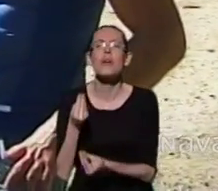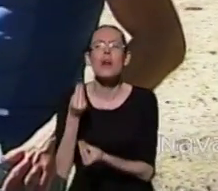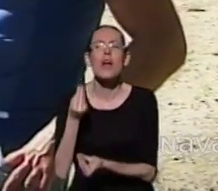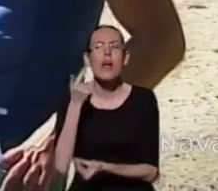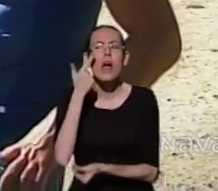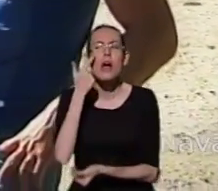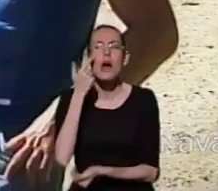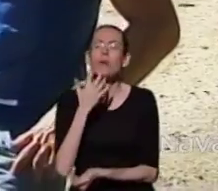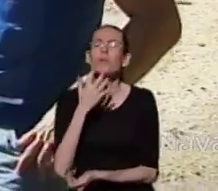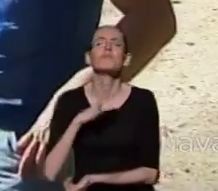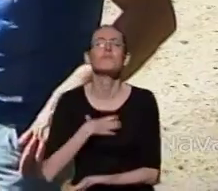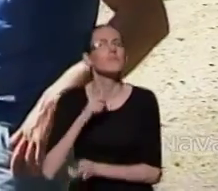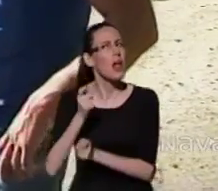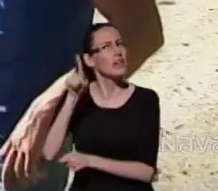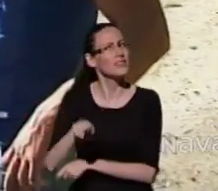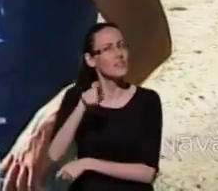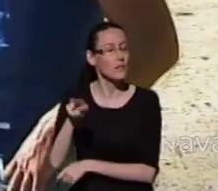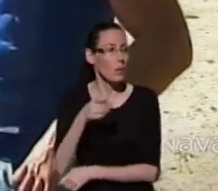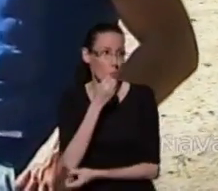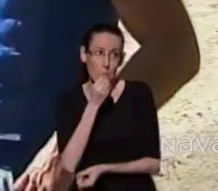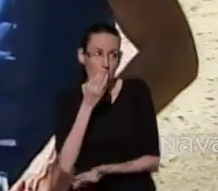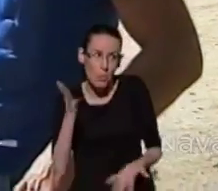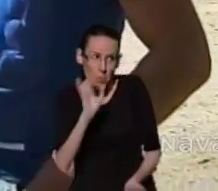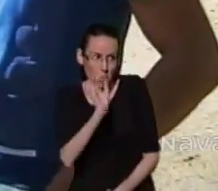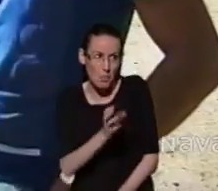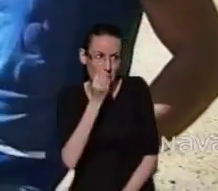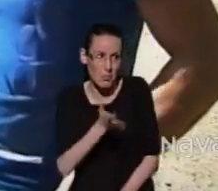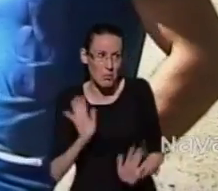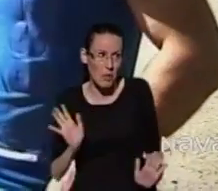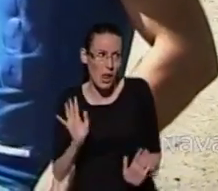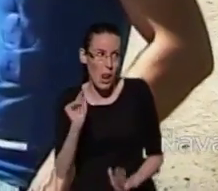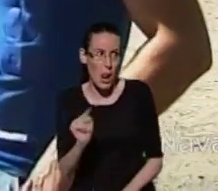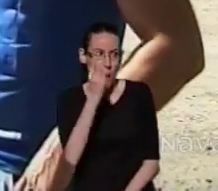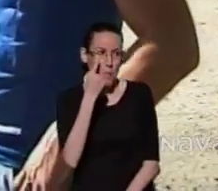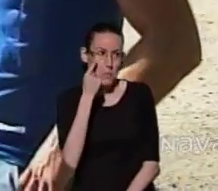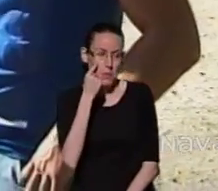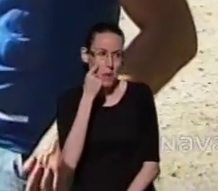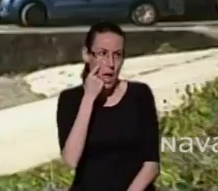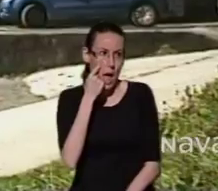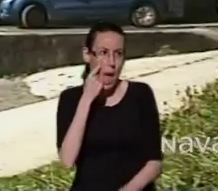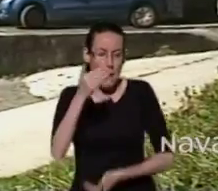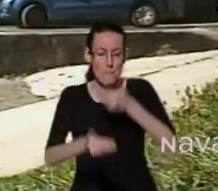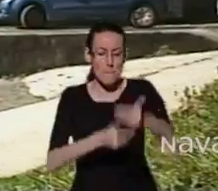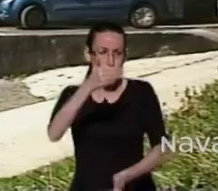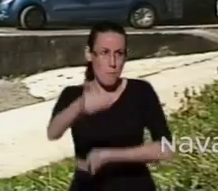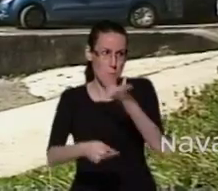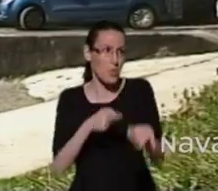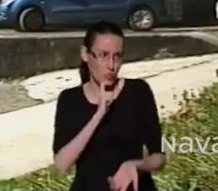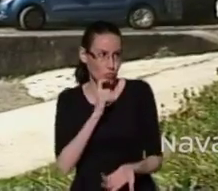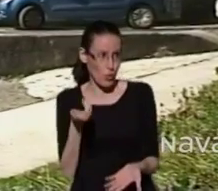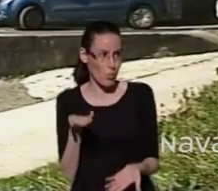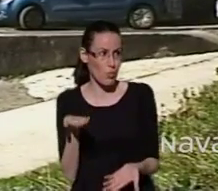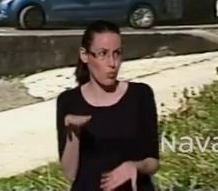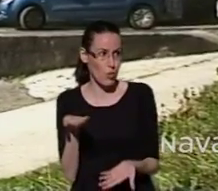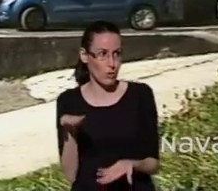un décimo galardón. Ah, bueno, ¿eh? Bueno. Sí, sí, me parece bien, pero bueno, igual primero antes que eso tendrías que ver, ¿no? Un poco cómo es todo el proceso y la materia prima y cómo sí. Se hace todo, ¿no?